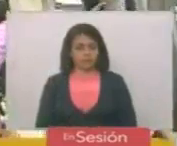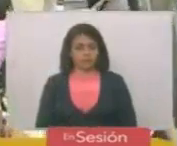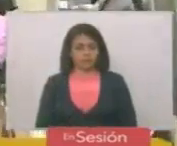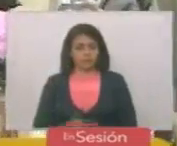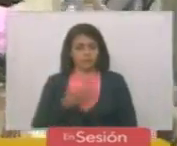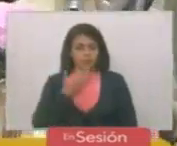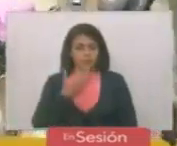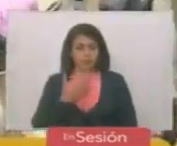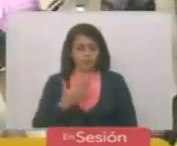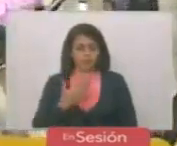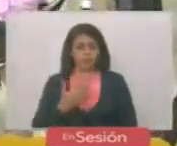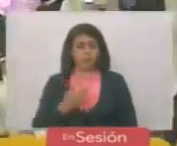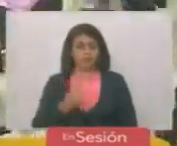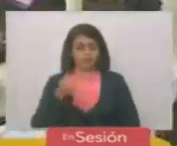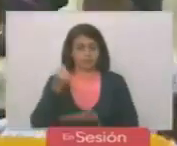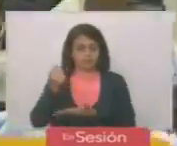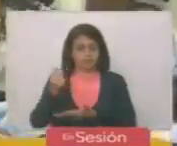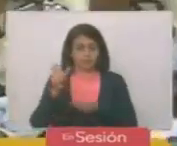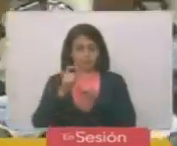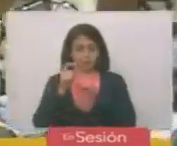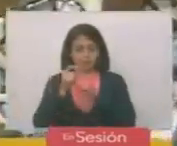Solicita a la tribuna de oradores, se le concede.